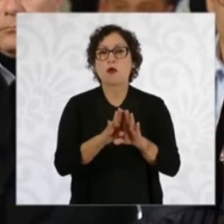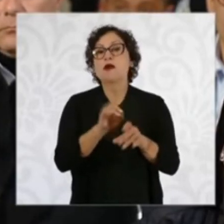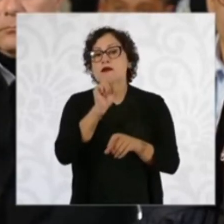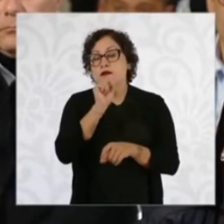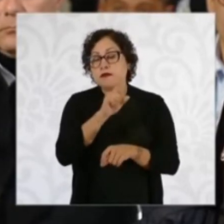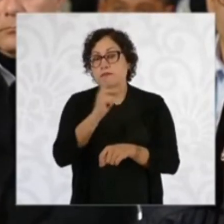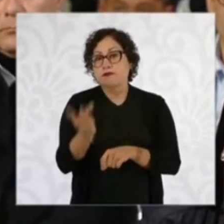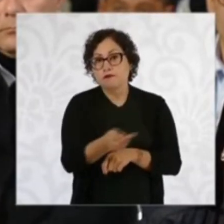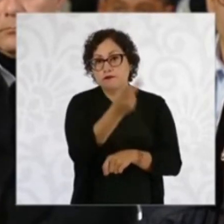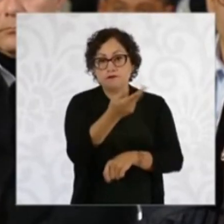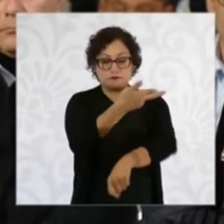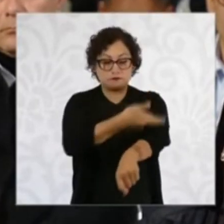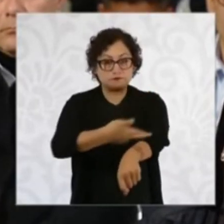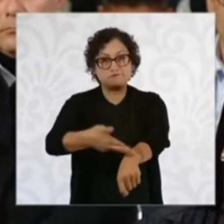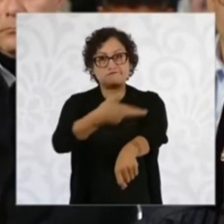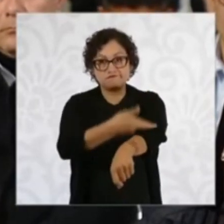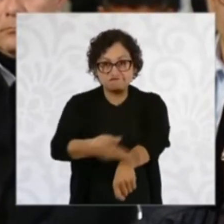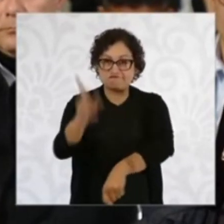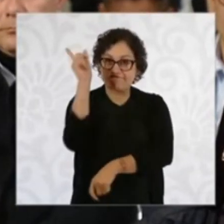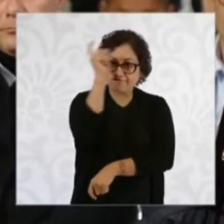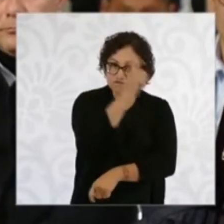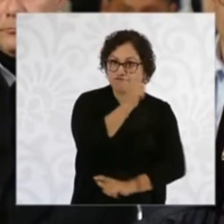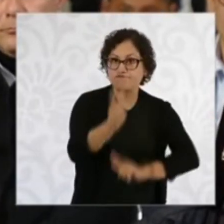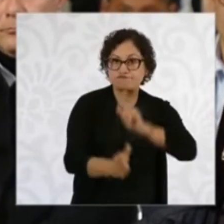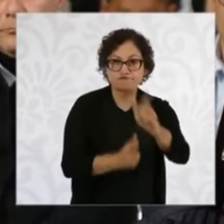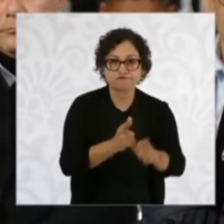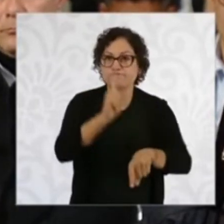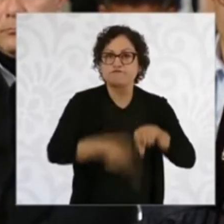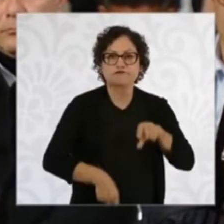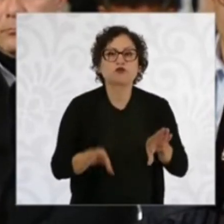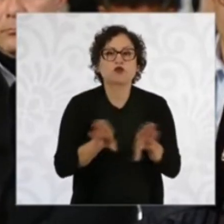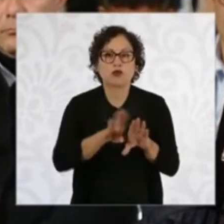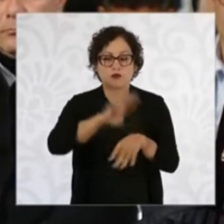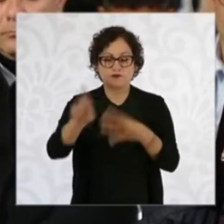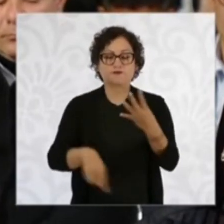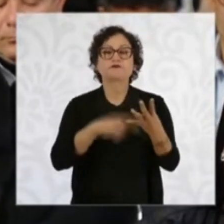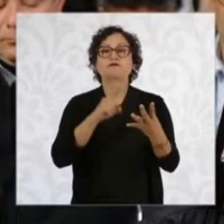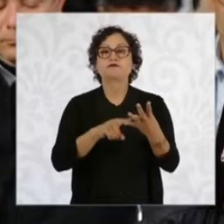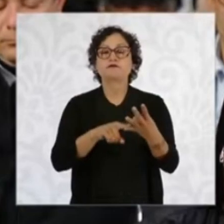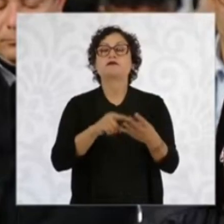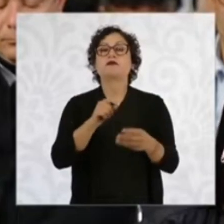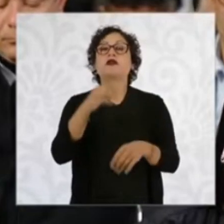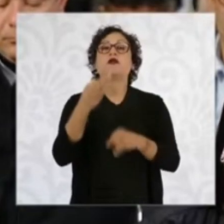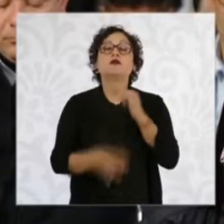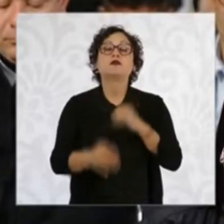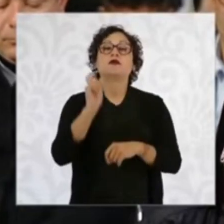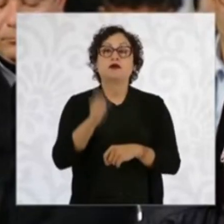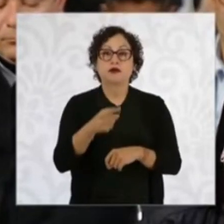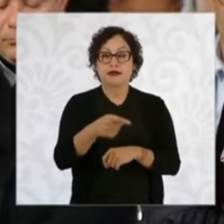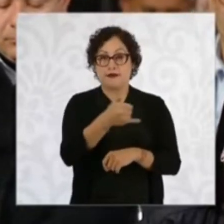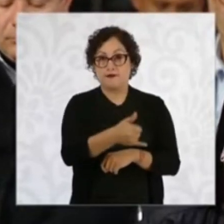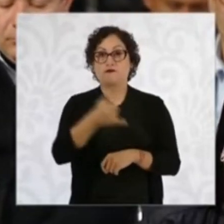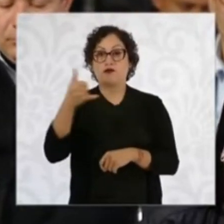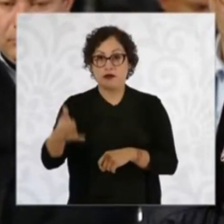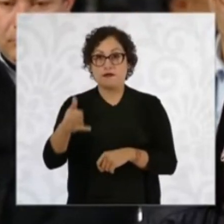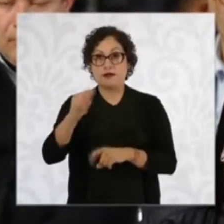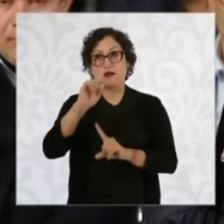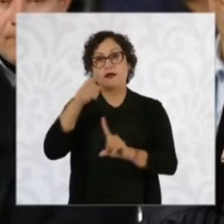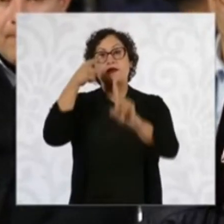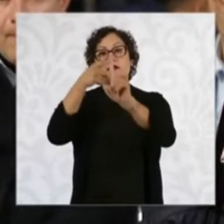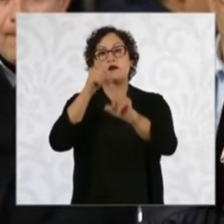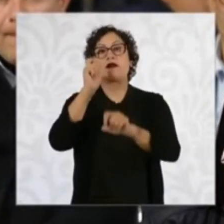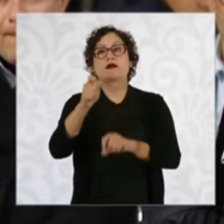evitar trámites burocráticos complejos? Y por último, ¿cuáles son los planes del Infonavit para lograr que el 64% de su